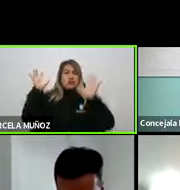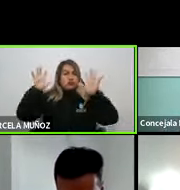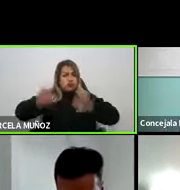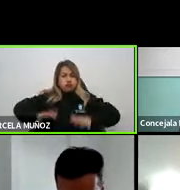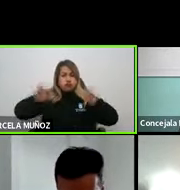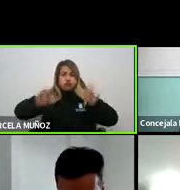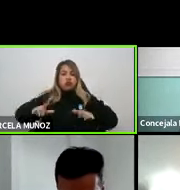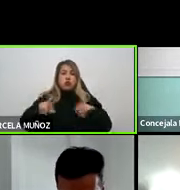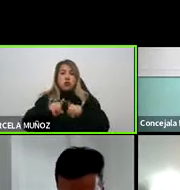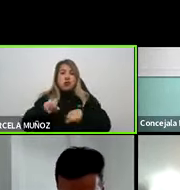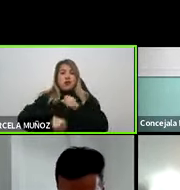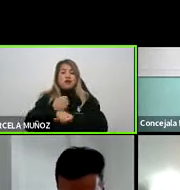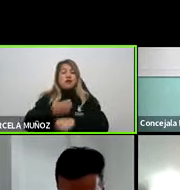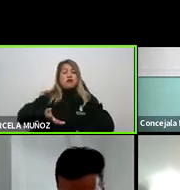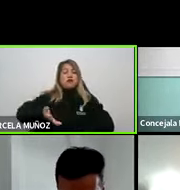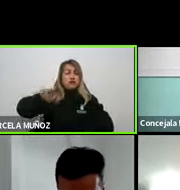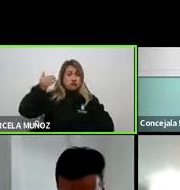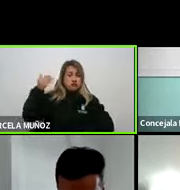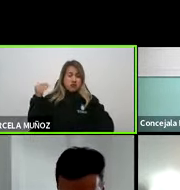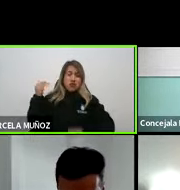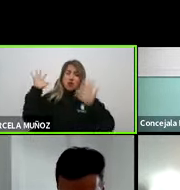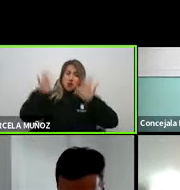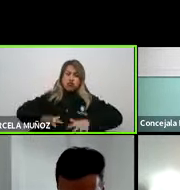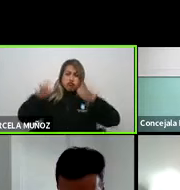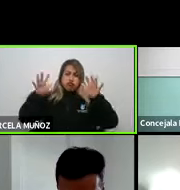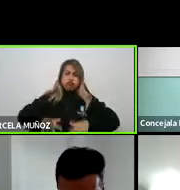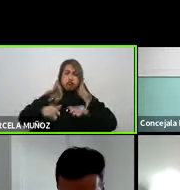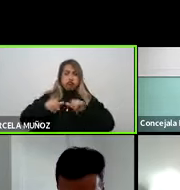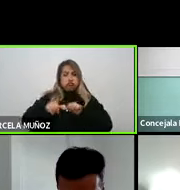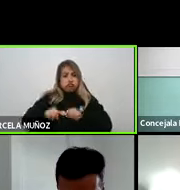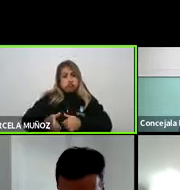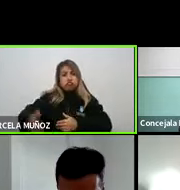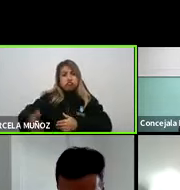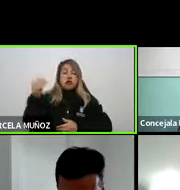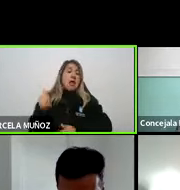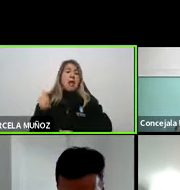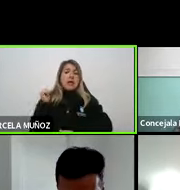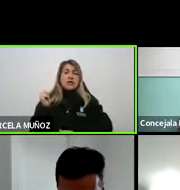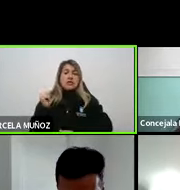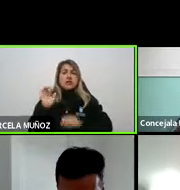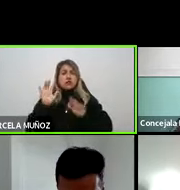que el anterior, con lluvia bastante prolongada. Lo que cayó incluso ni siquiera fue un agua